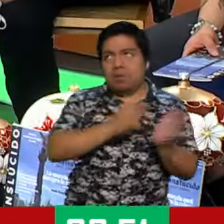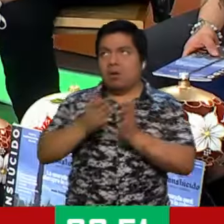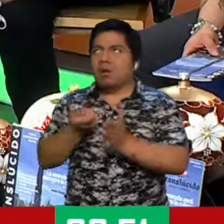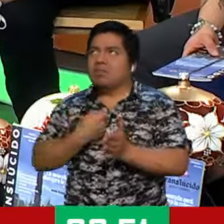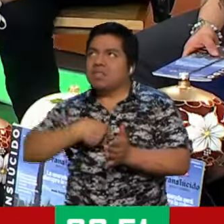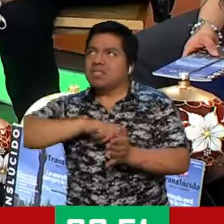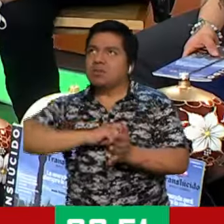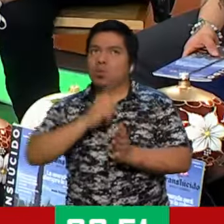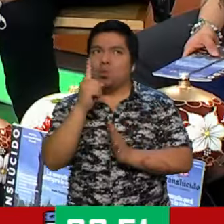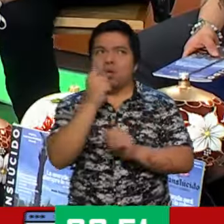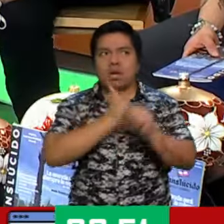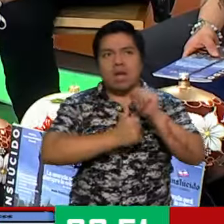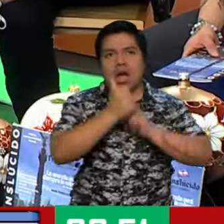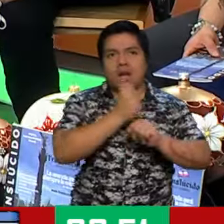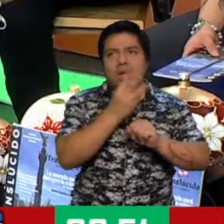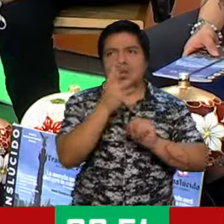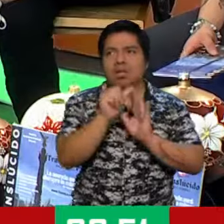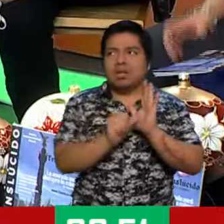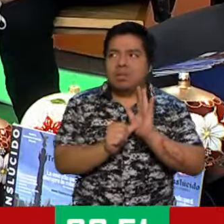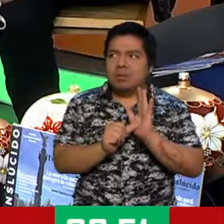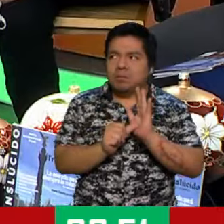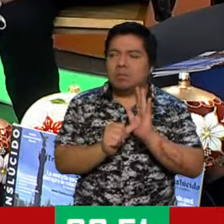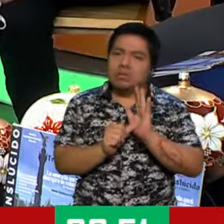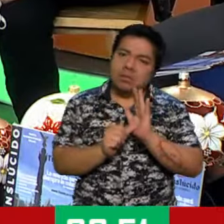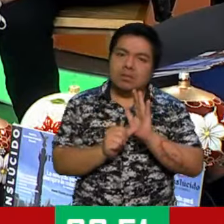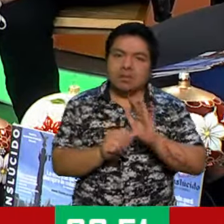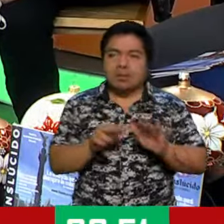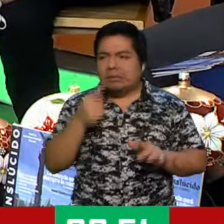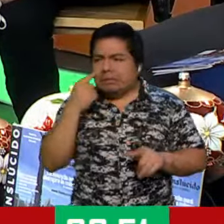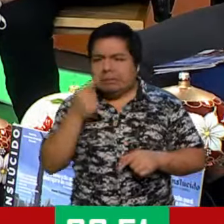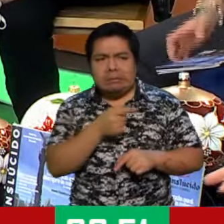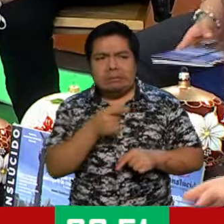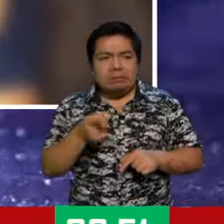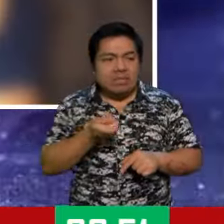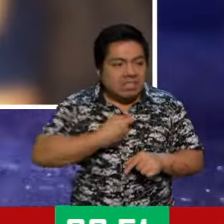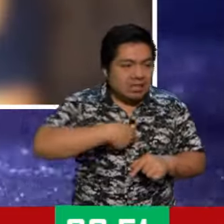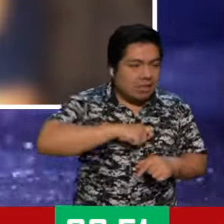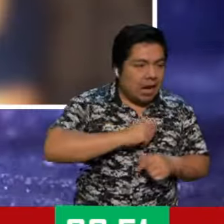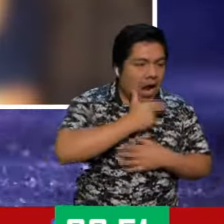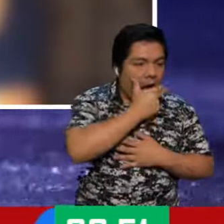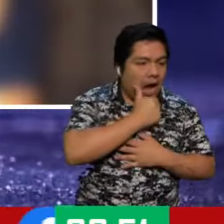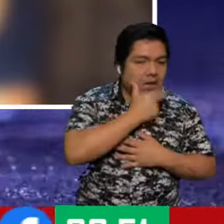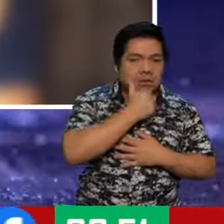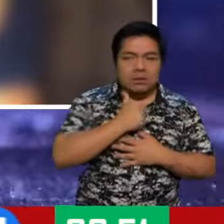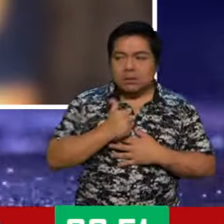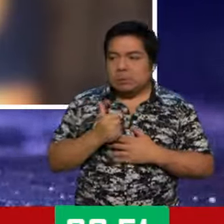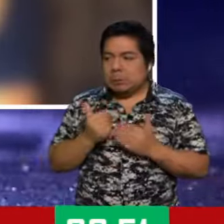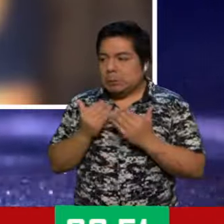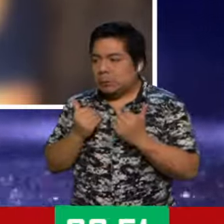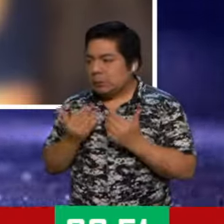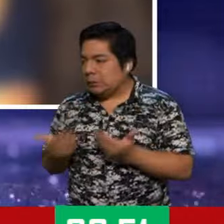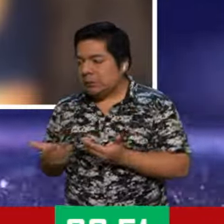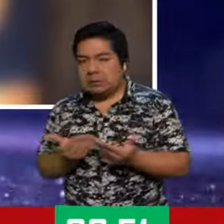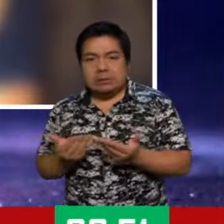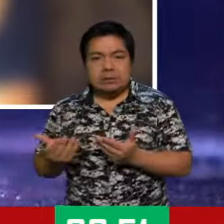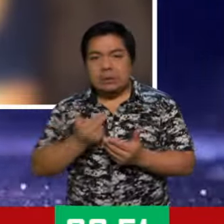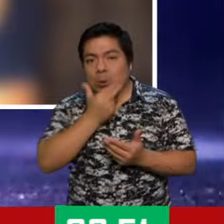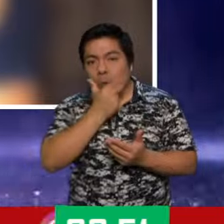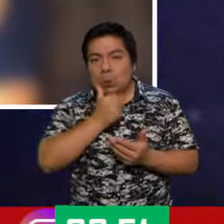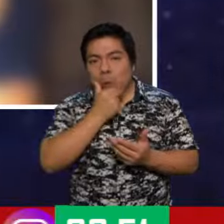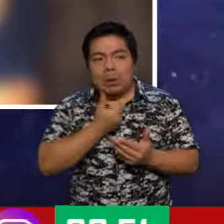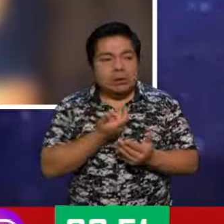tres meses y me di cuenta que no hay visibilidad transmasculina. No hay hombres que se